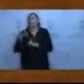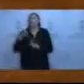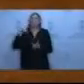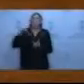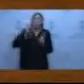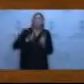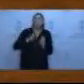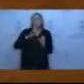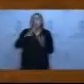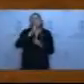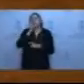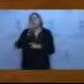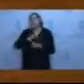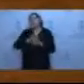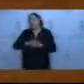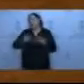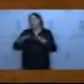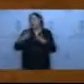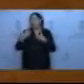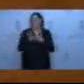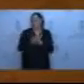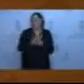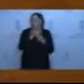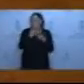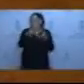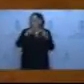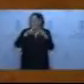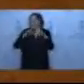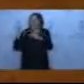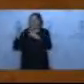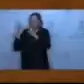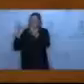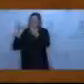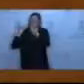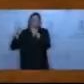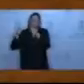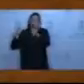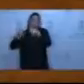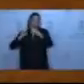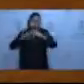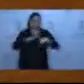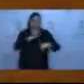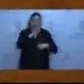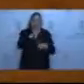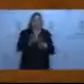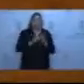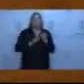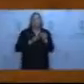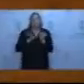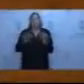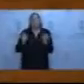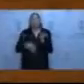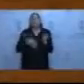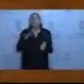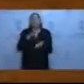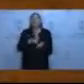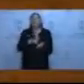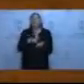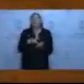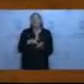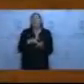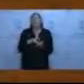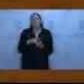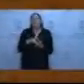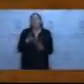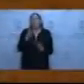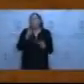Fundación con las distintas empresas con las que tiene convenio, o qué medidas va a adoptar, por ejemplo, en cuanto a la compra de esas